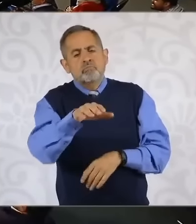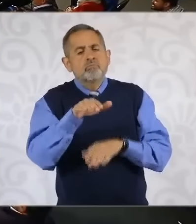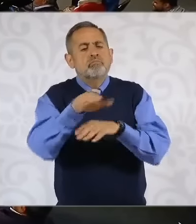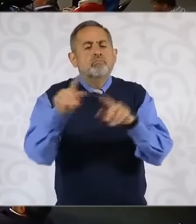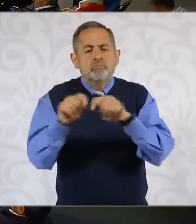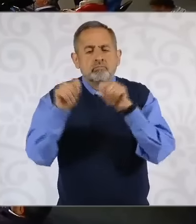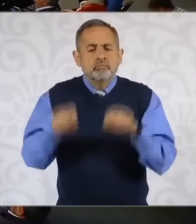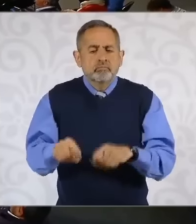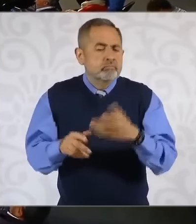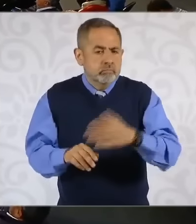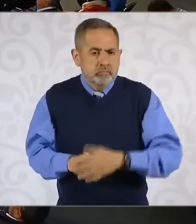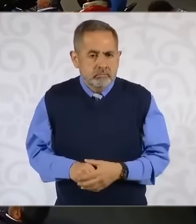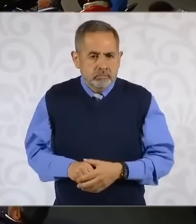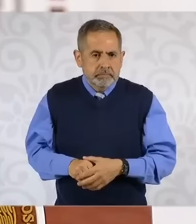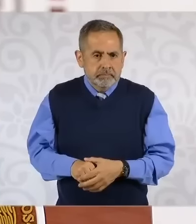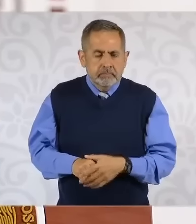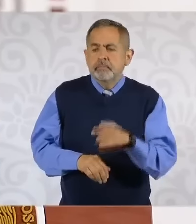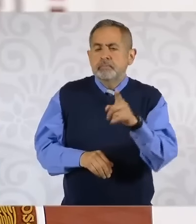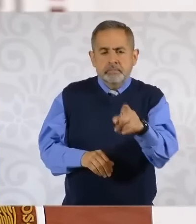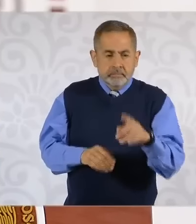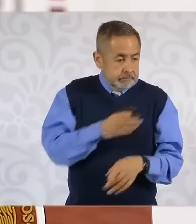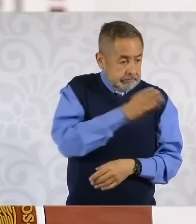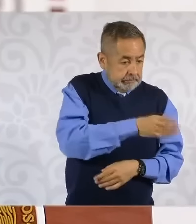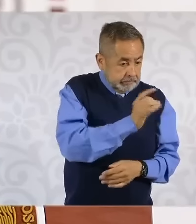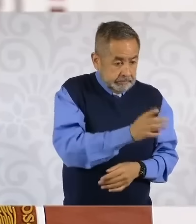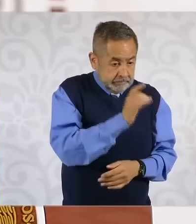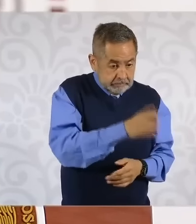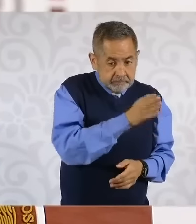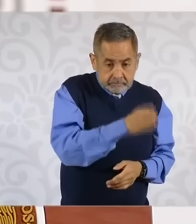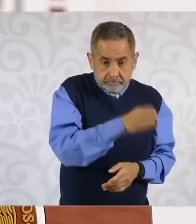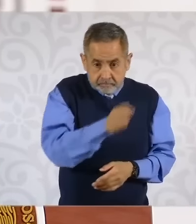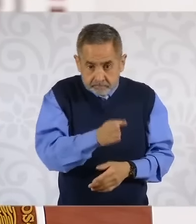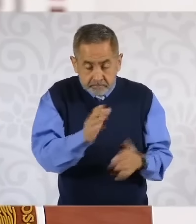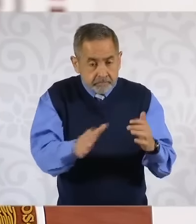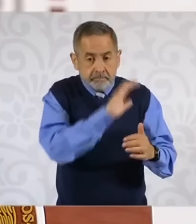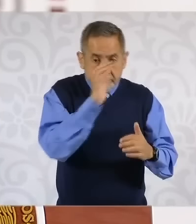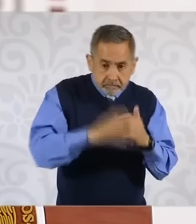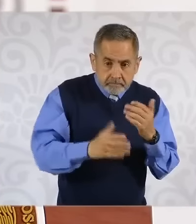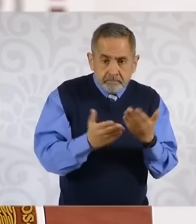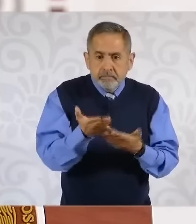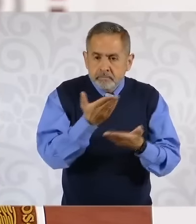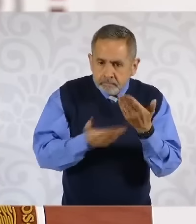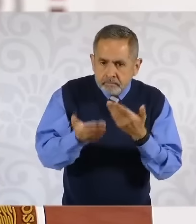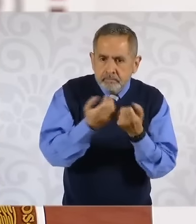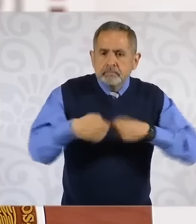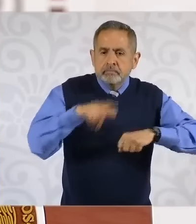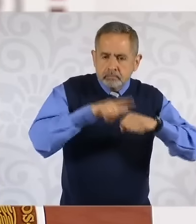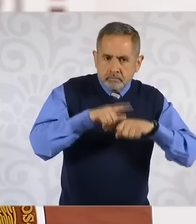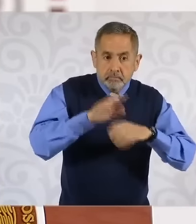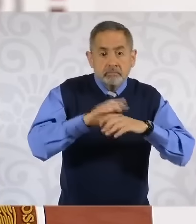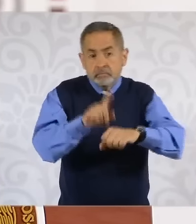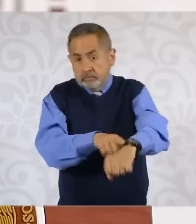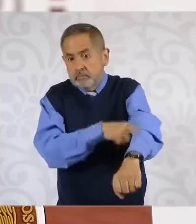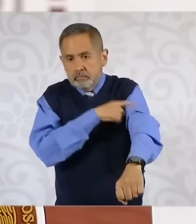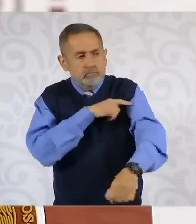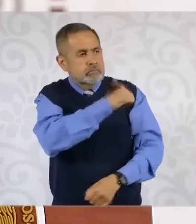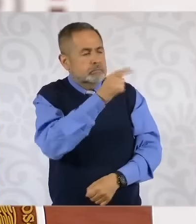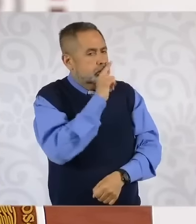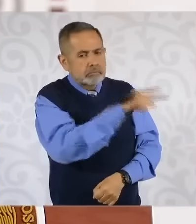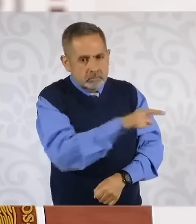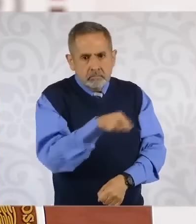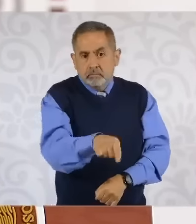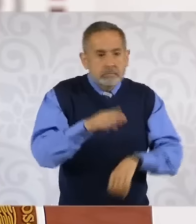la titulación la hacemos después que pasan por todo eso. O sea, ya que terminan el servicio social, si es una carrera más larga que todas las otras y